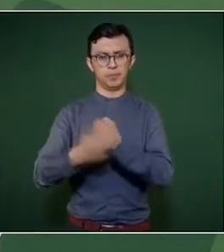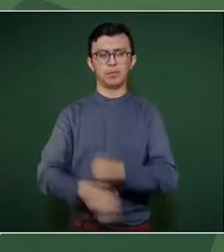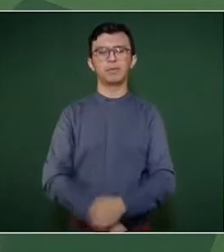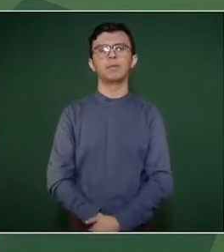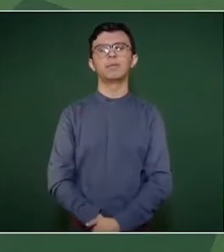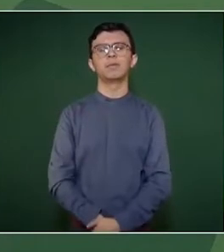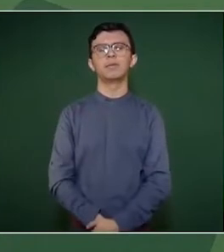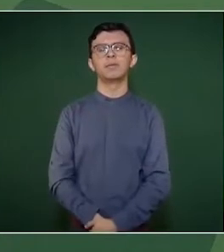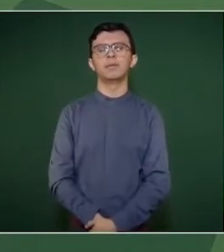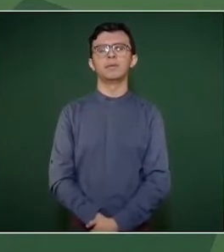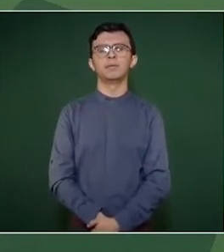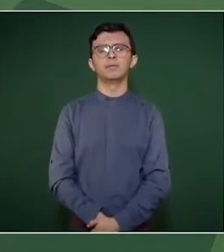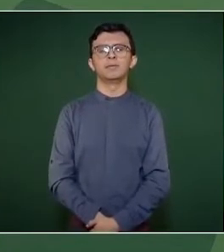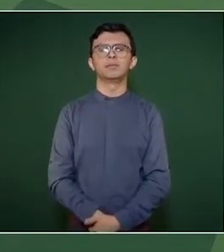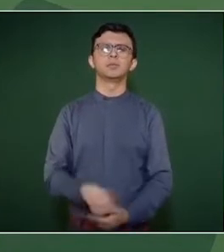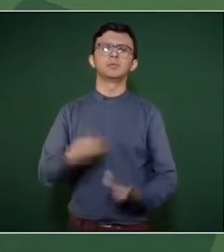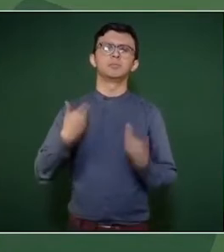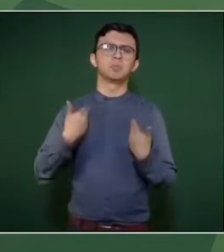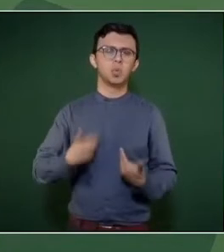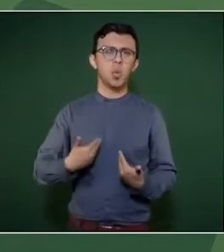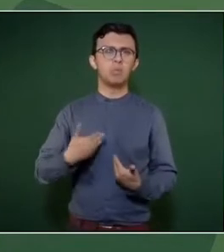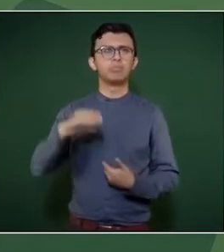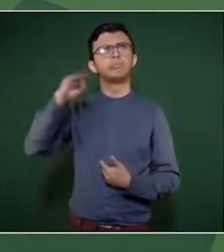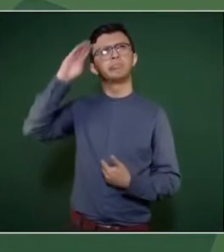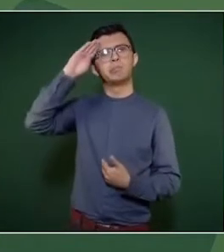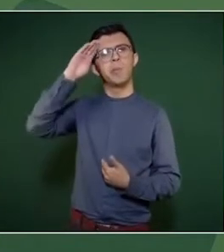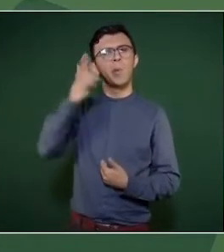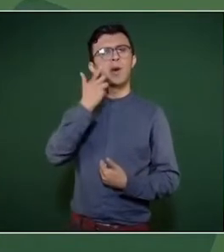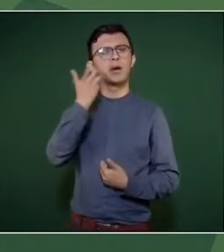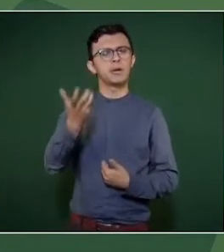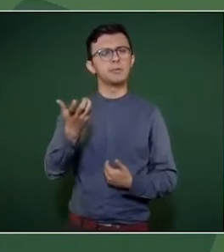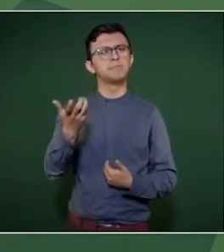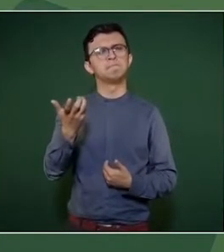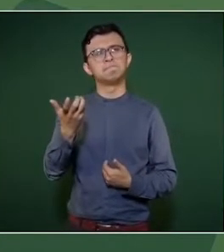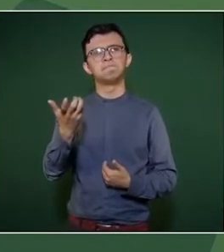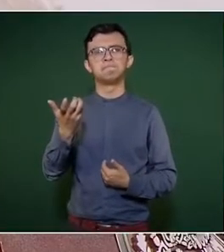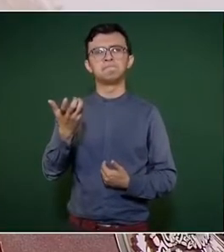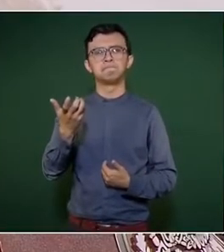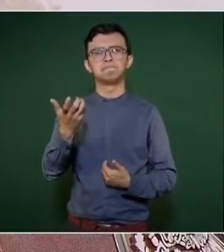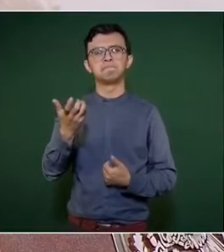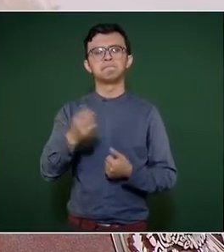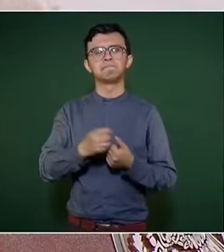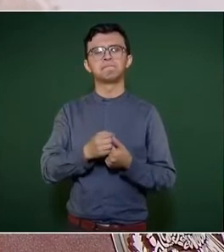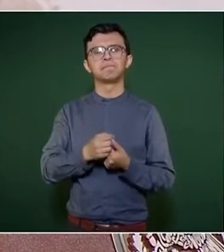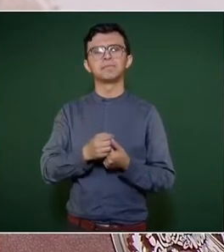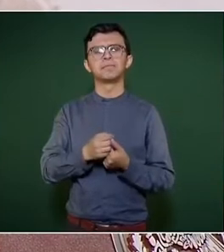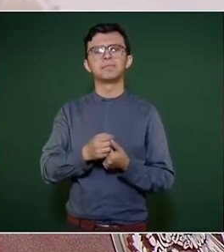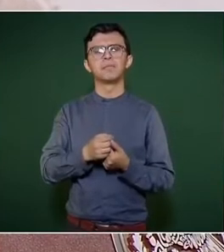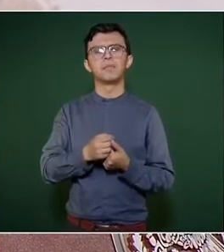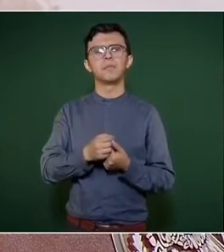Lo que estoy pensando es que